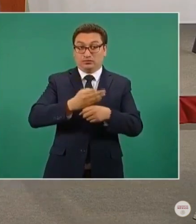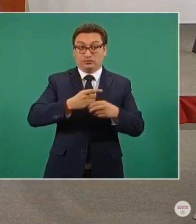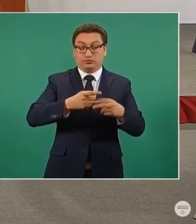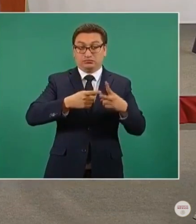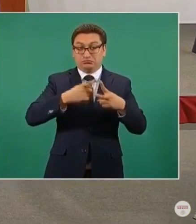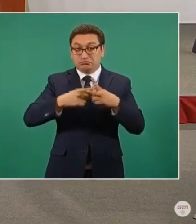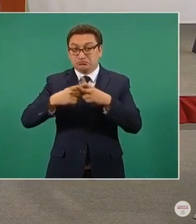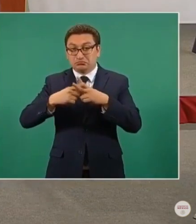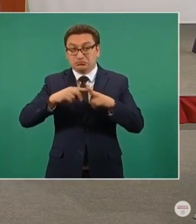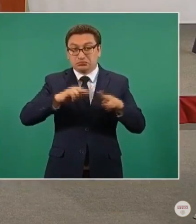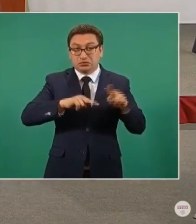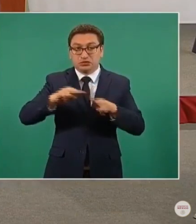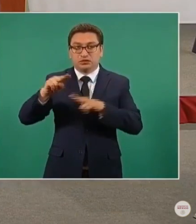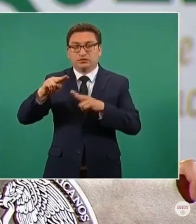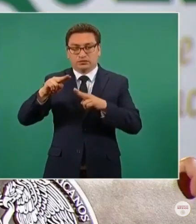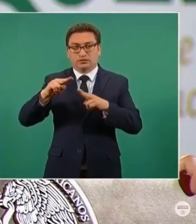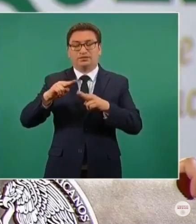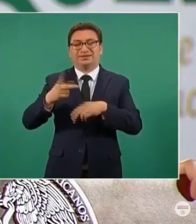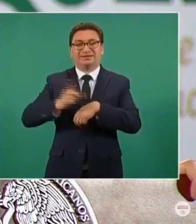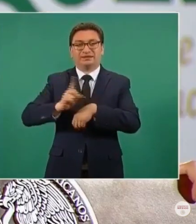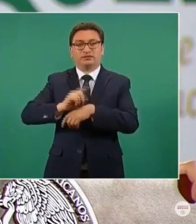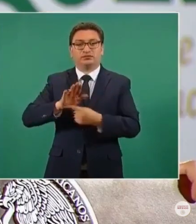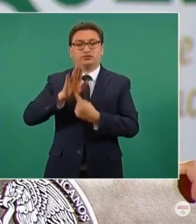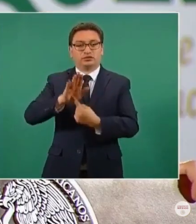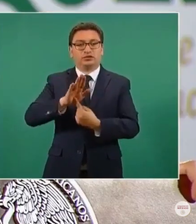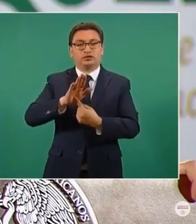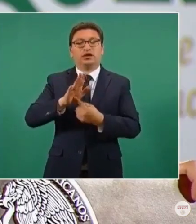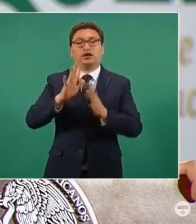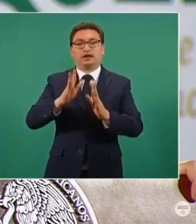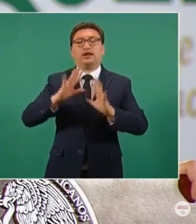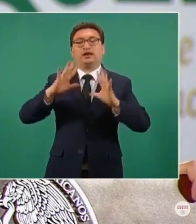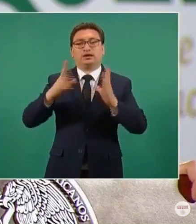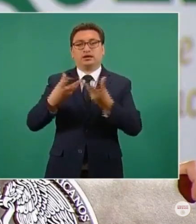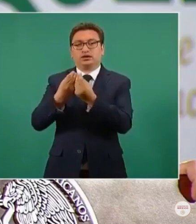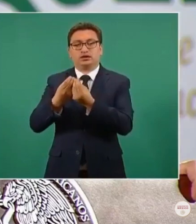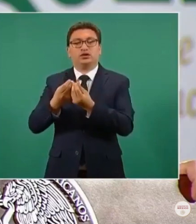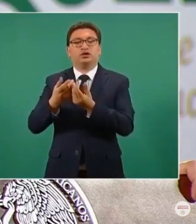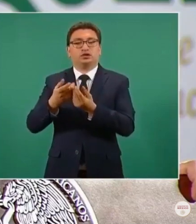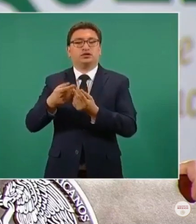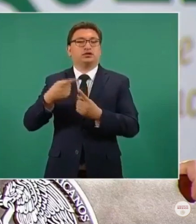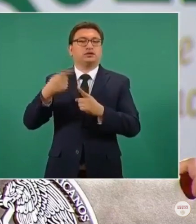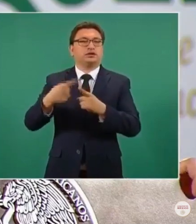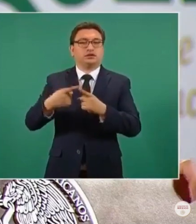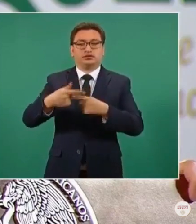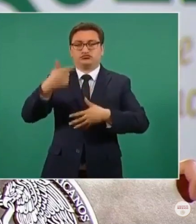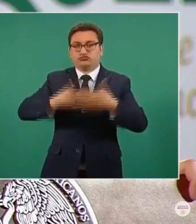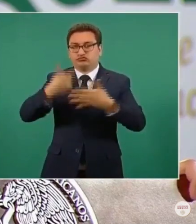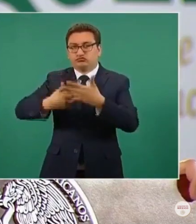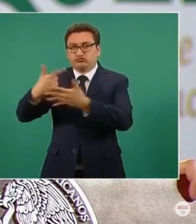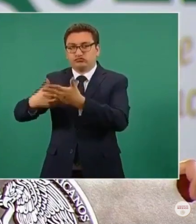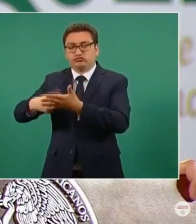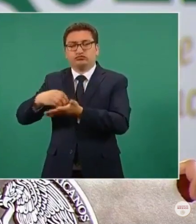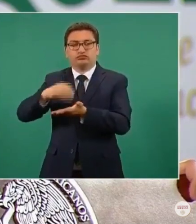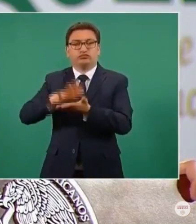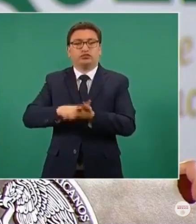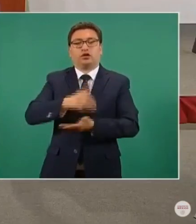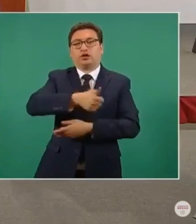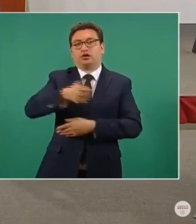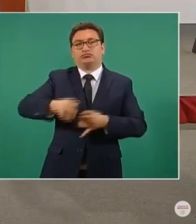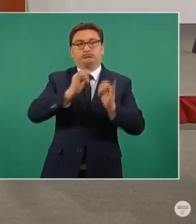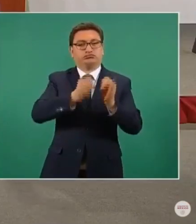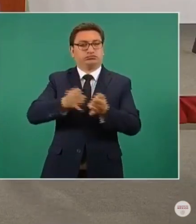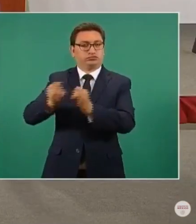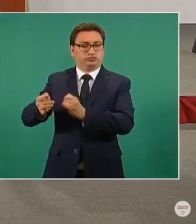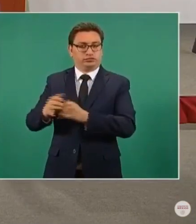para darle continuidad a lo que presentamos todos los días, contamos ya las que están directamente registradas en forma individual. Pero